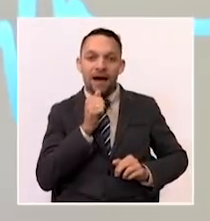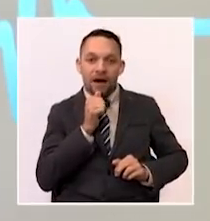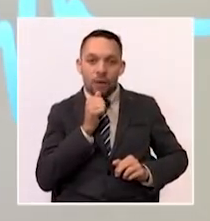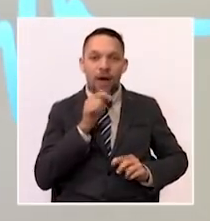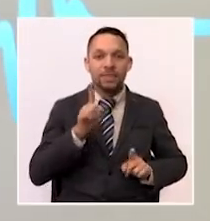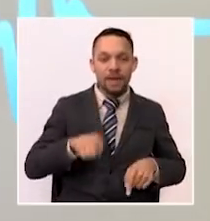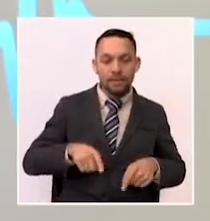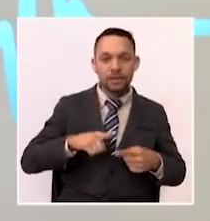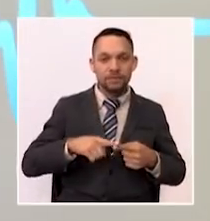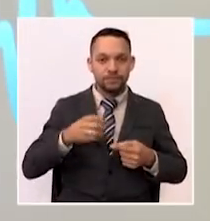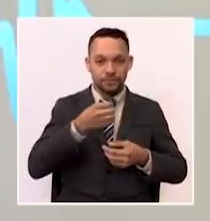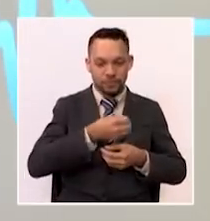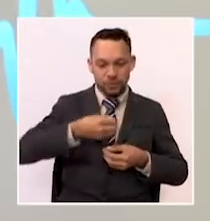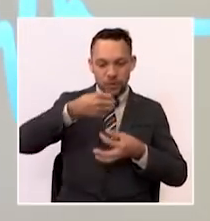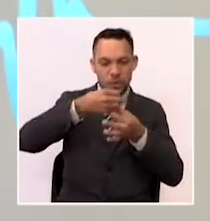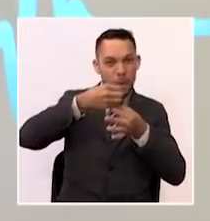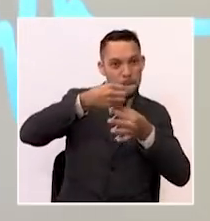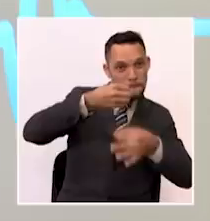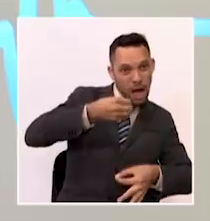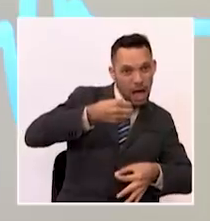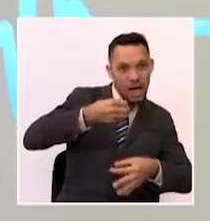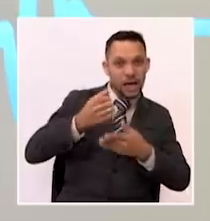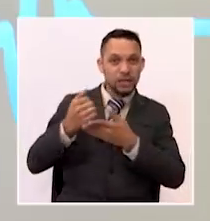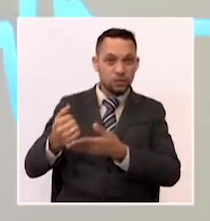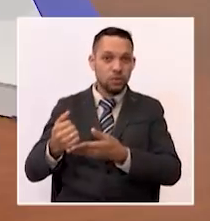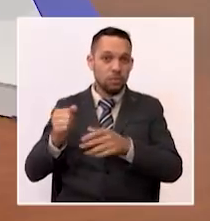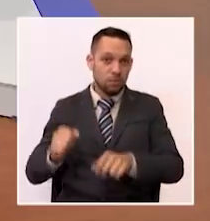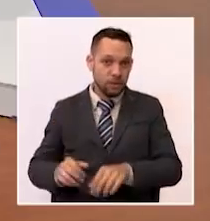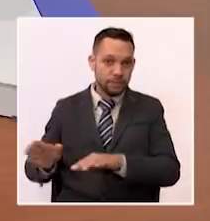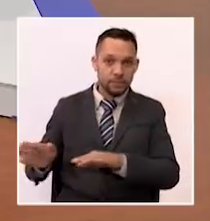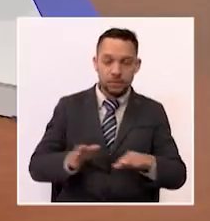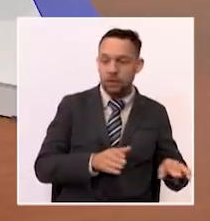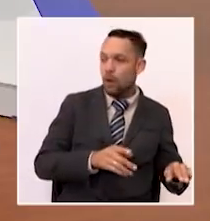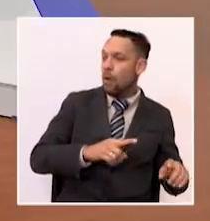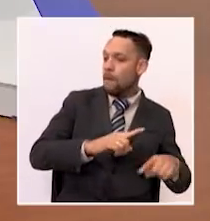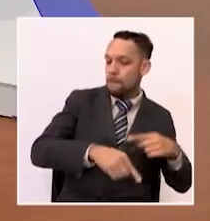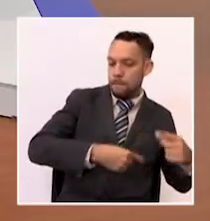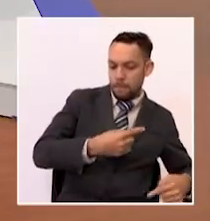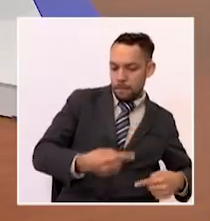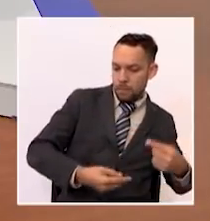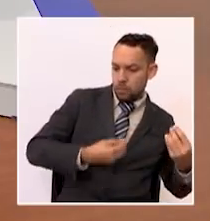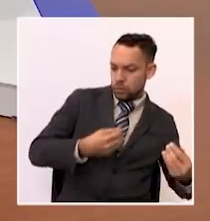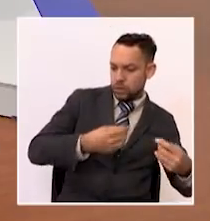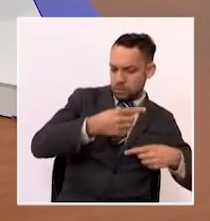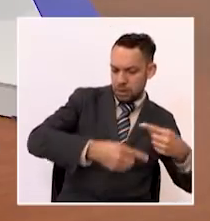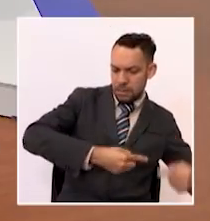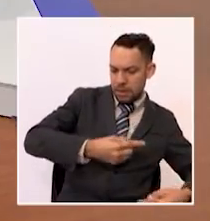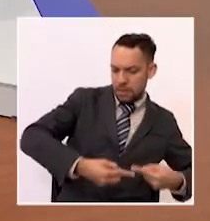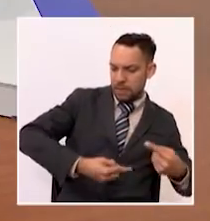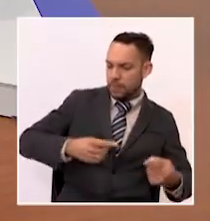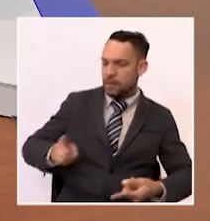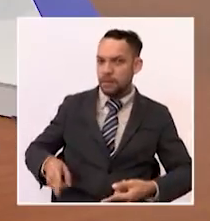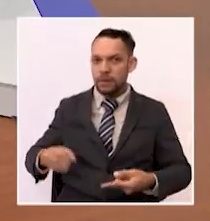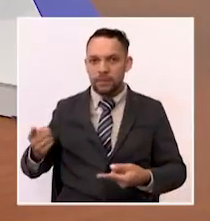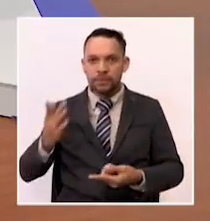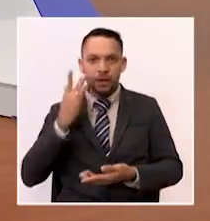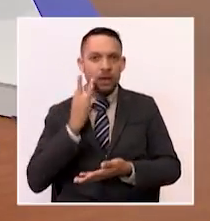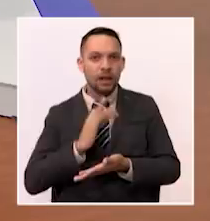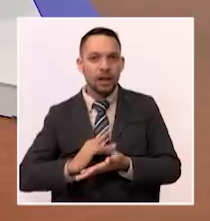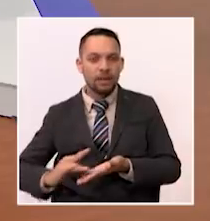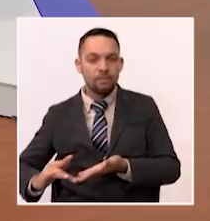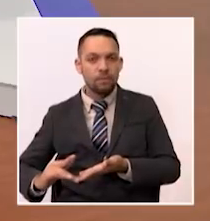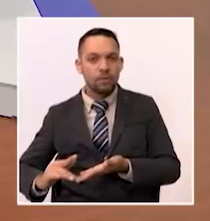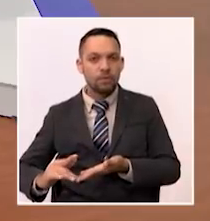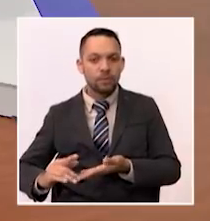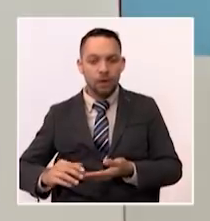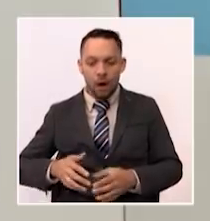menstrual para evitar esos cambios en la humedad. Bien, otra persona aprovecha para preguntar sobre vapores vaginales, limpieza a través del vapor,